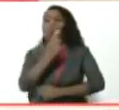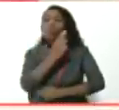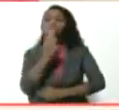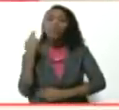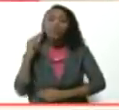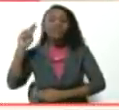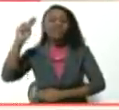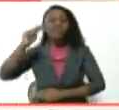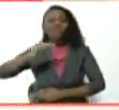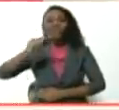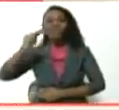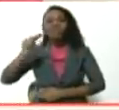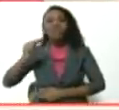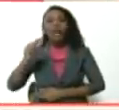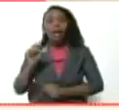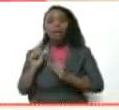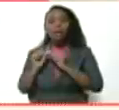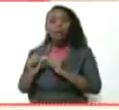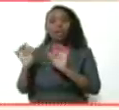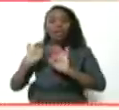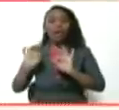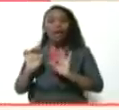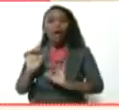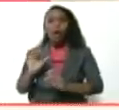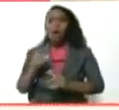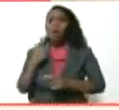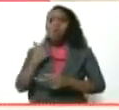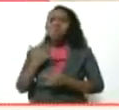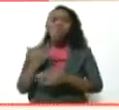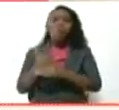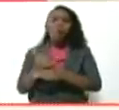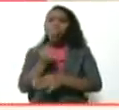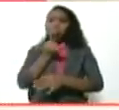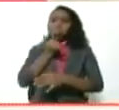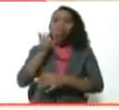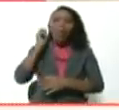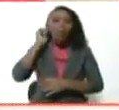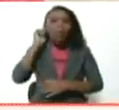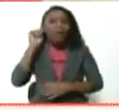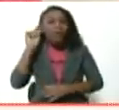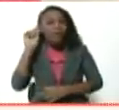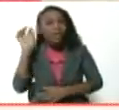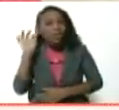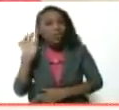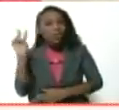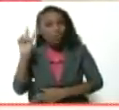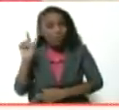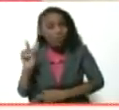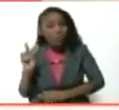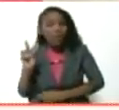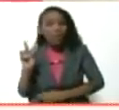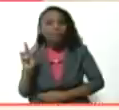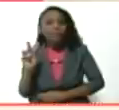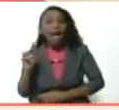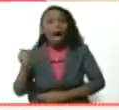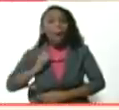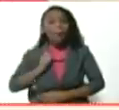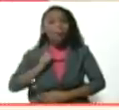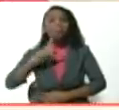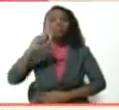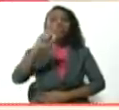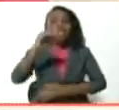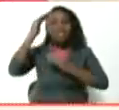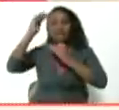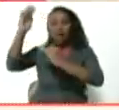nunca ha quedado mal la mujer, las mujeres de Venezuela. Aprovechamos también para saludar desde aquí